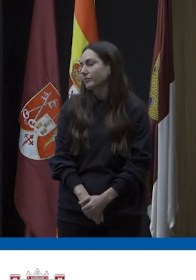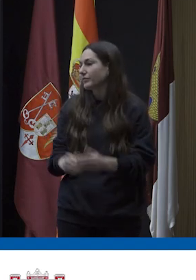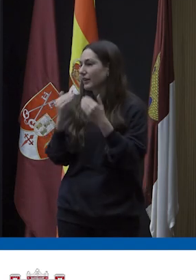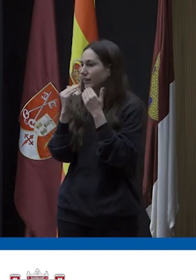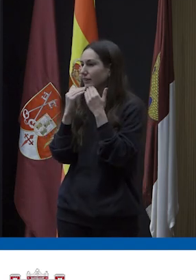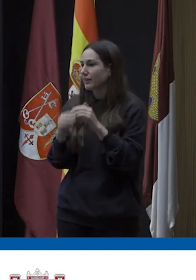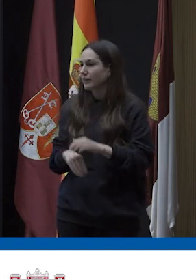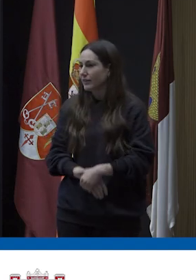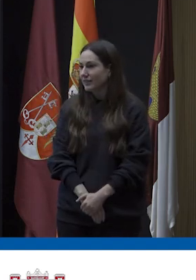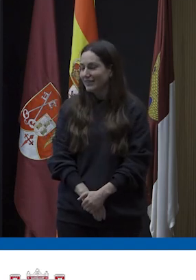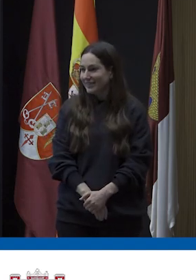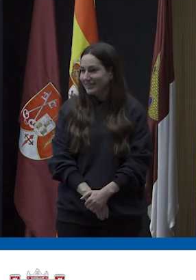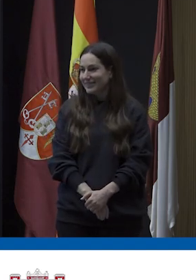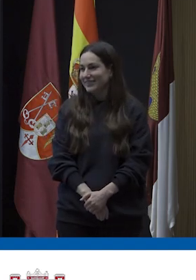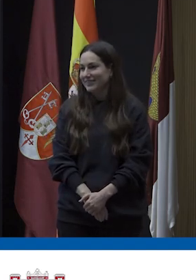Gracias.